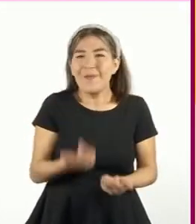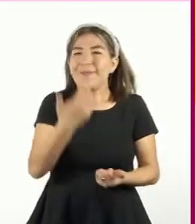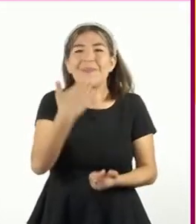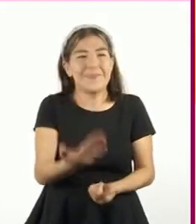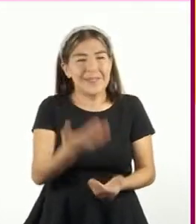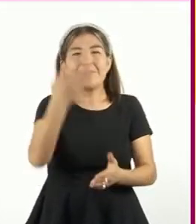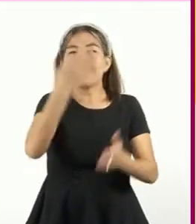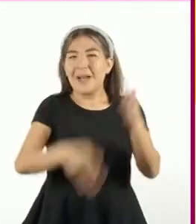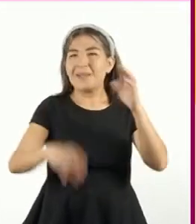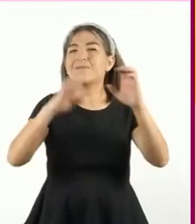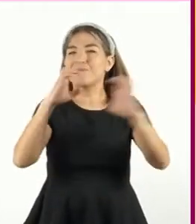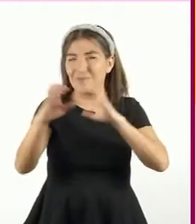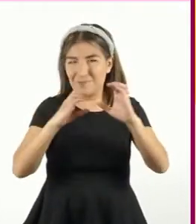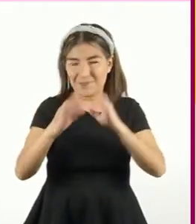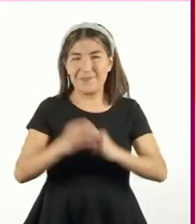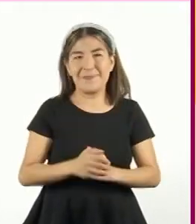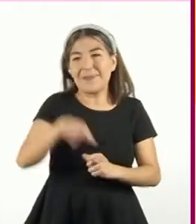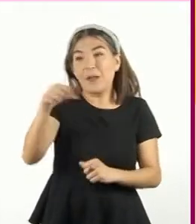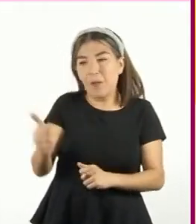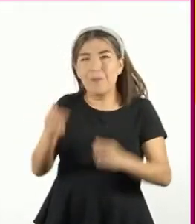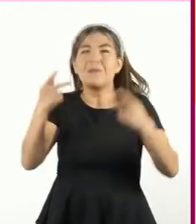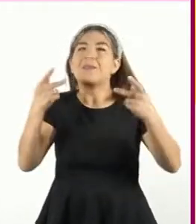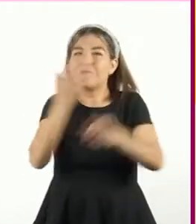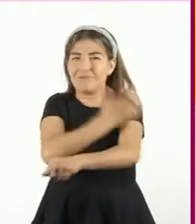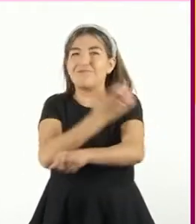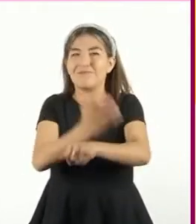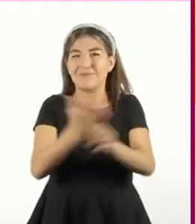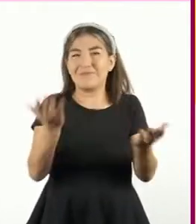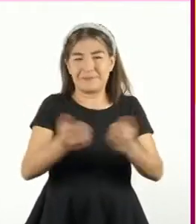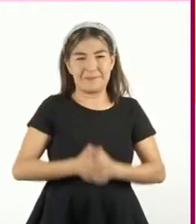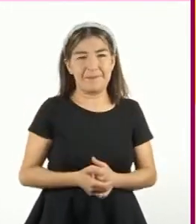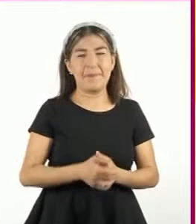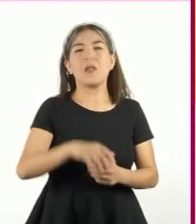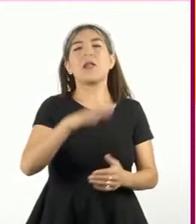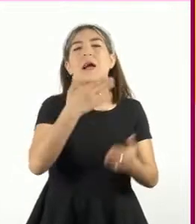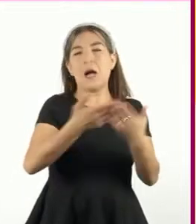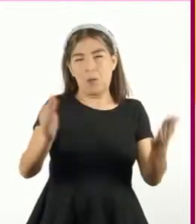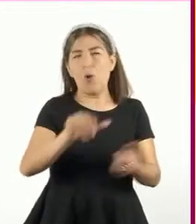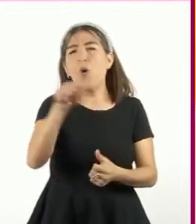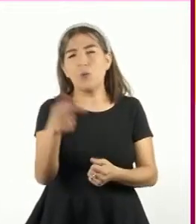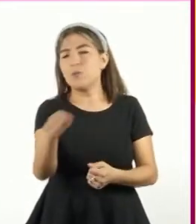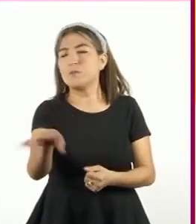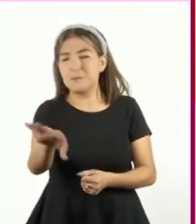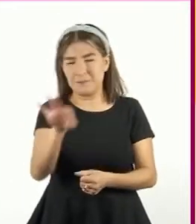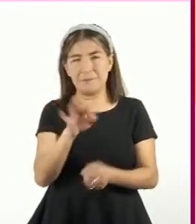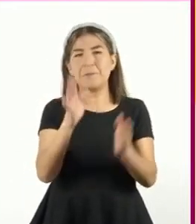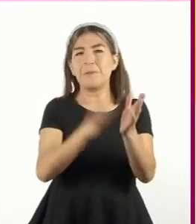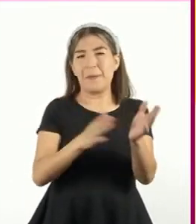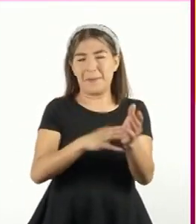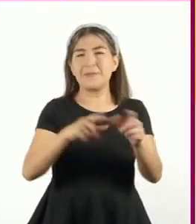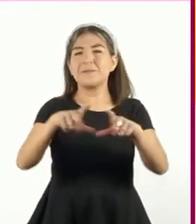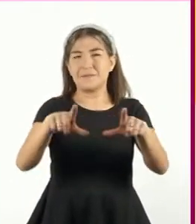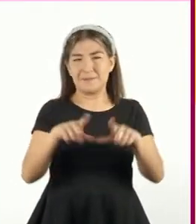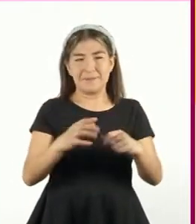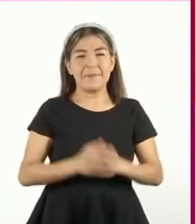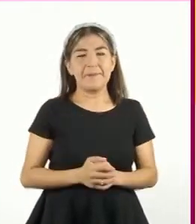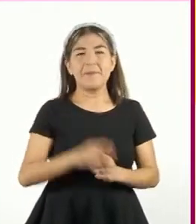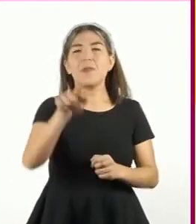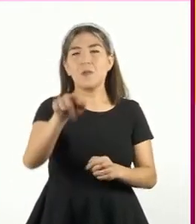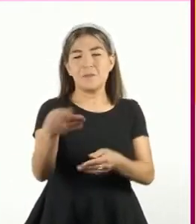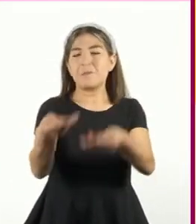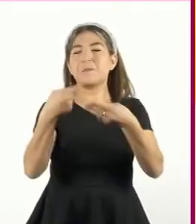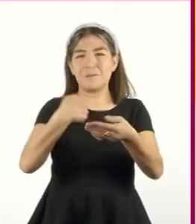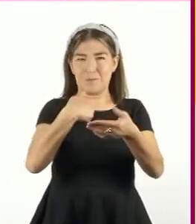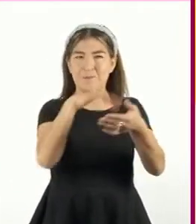malentendido del segundo compañero. Ahora escoge la segunda papeleta y dámela, por